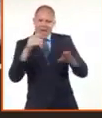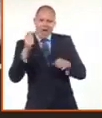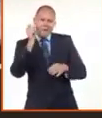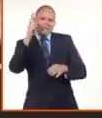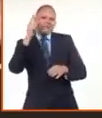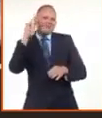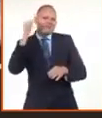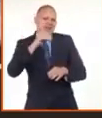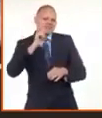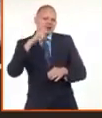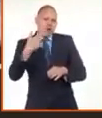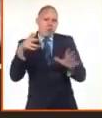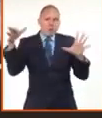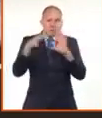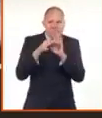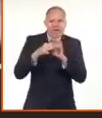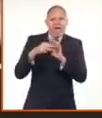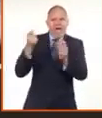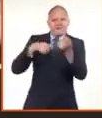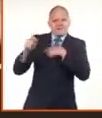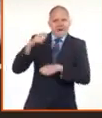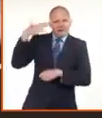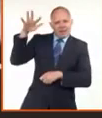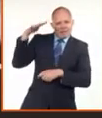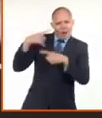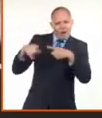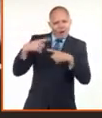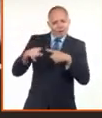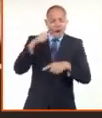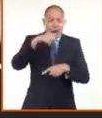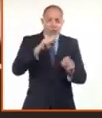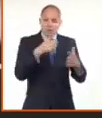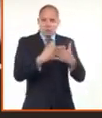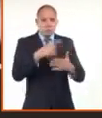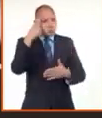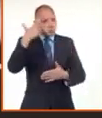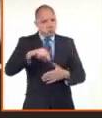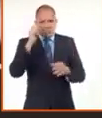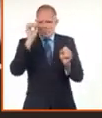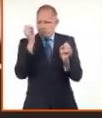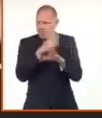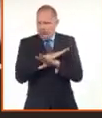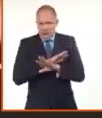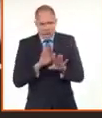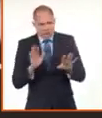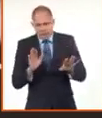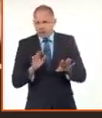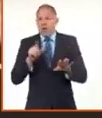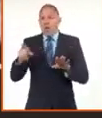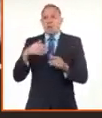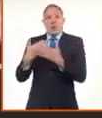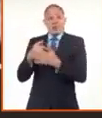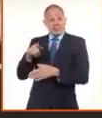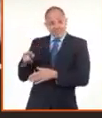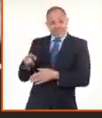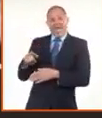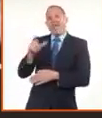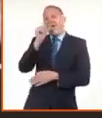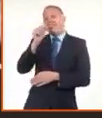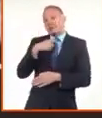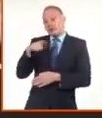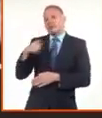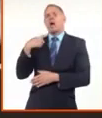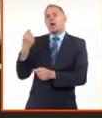nosotros no teníamos experiencia. Estamos hablando de cuando hay un cliente nuevo, este se inscribe en el MINSEX, se le crea un